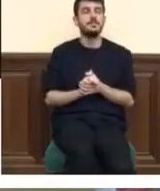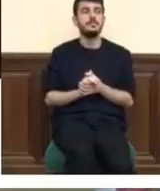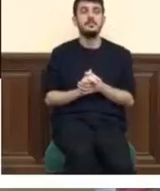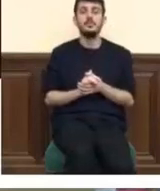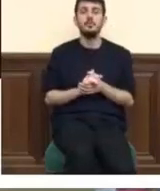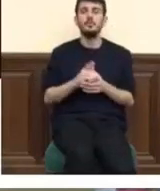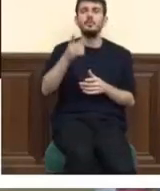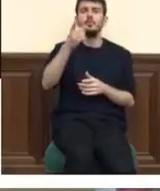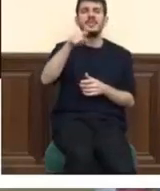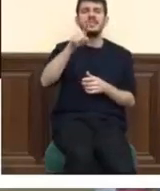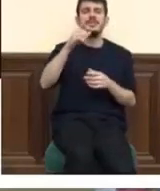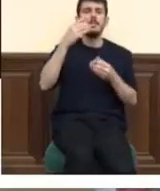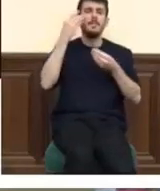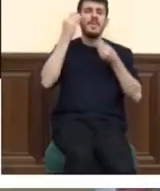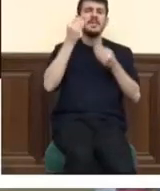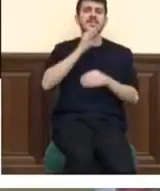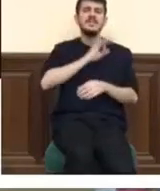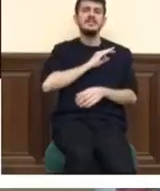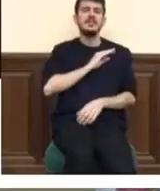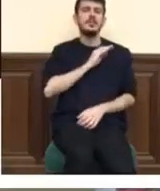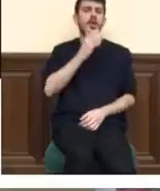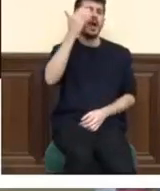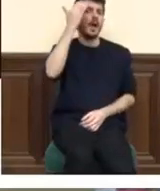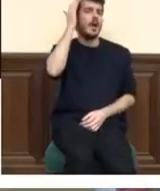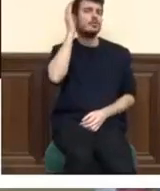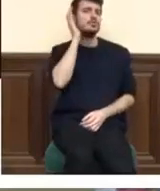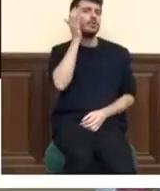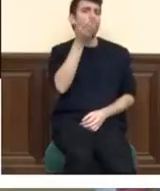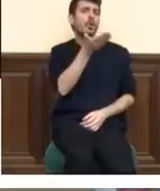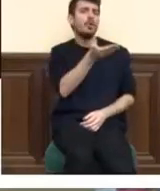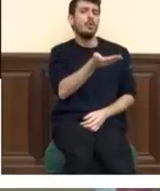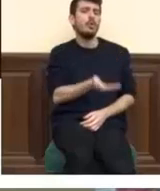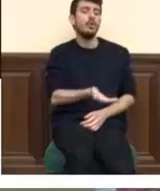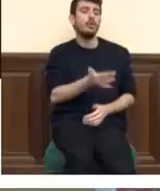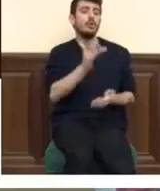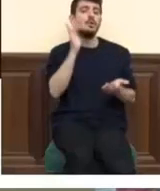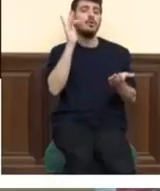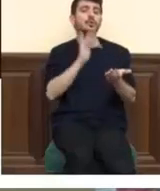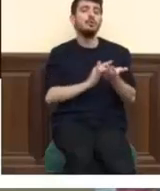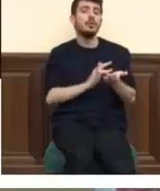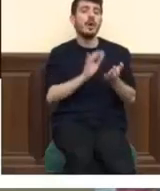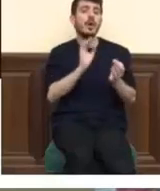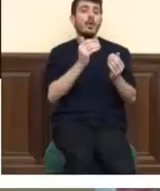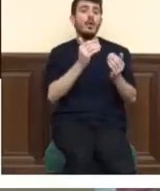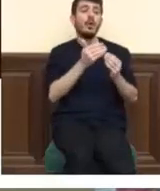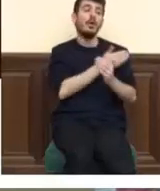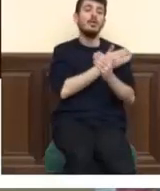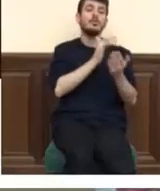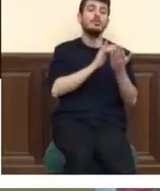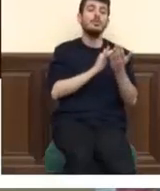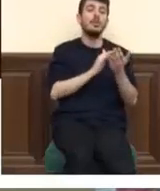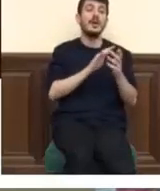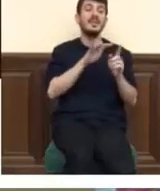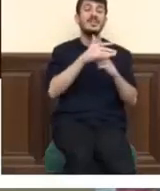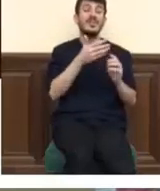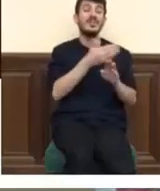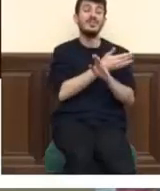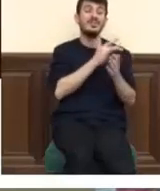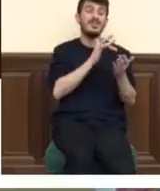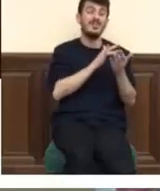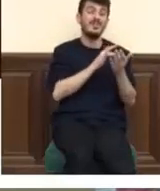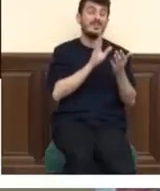¿Creen ustedes que la señora Ayuso pasará o ha pasado alguna vez por las situaciones